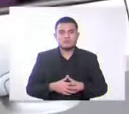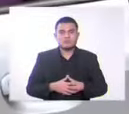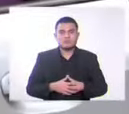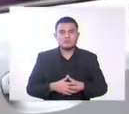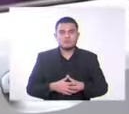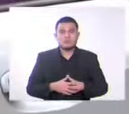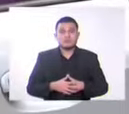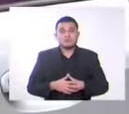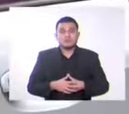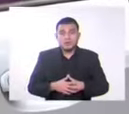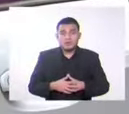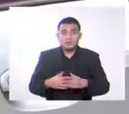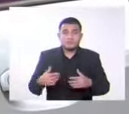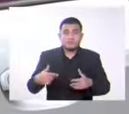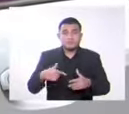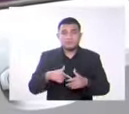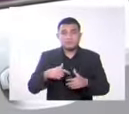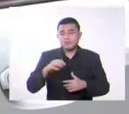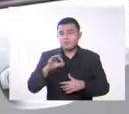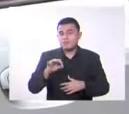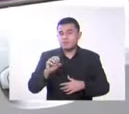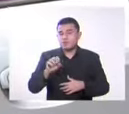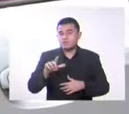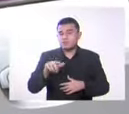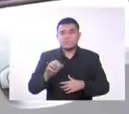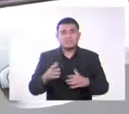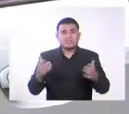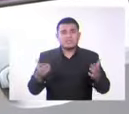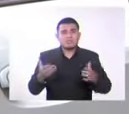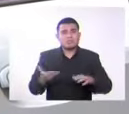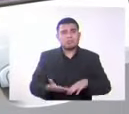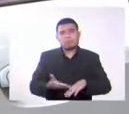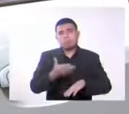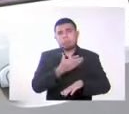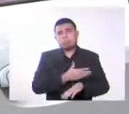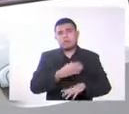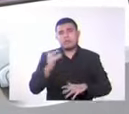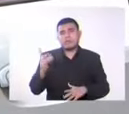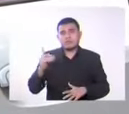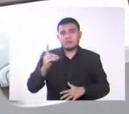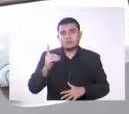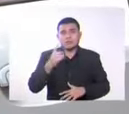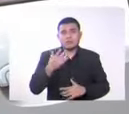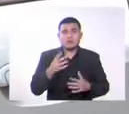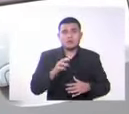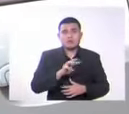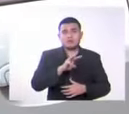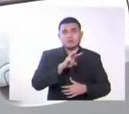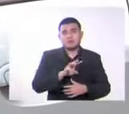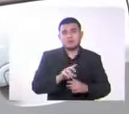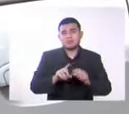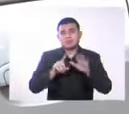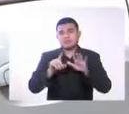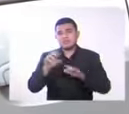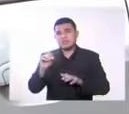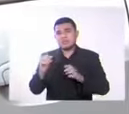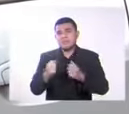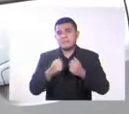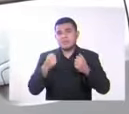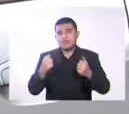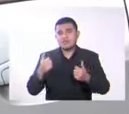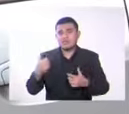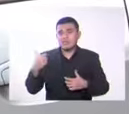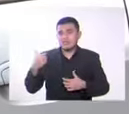Los combustibles fósiles se formaron mucho antes que la era de los dinosaurios, hace más o menos 360 millones de años. Y aunque